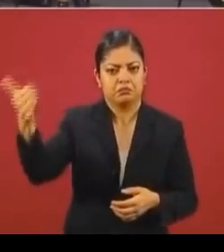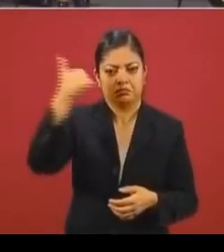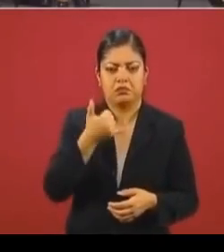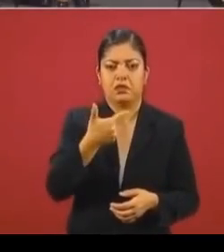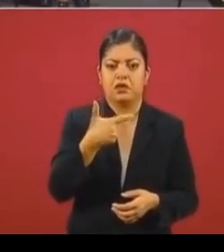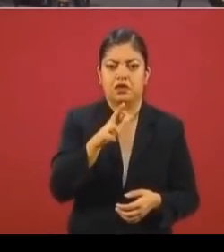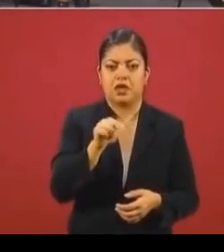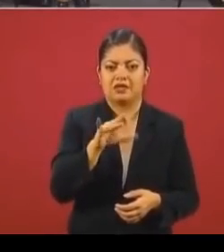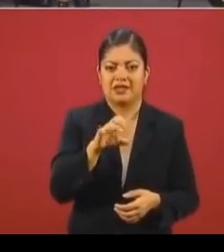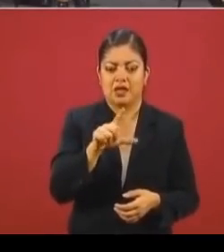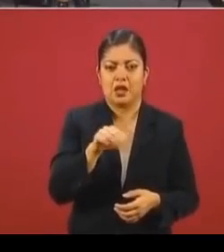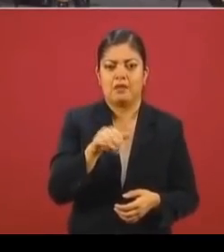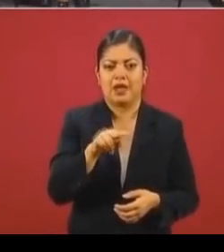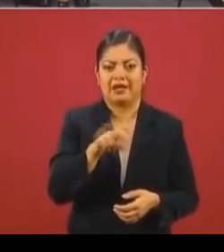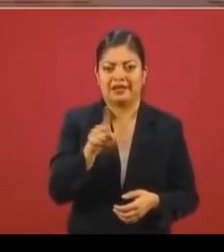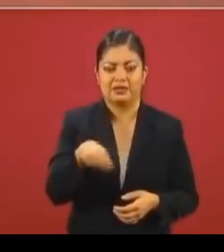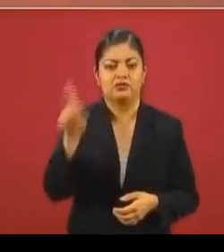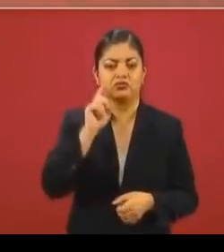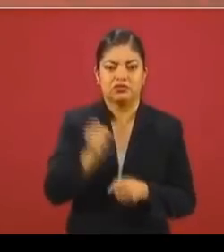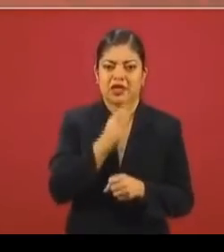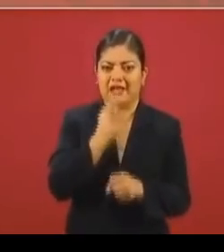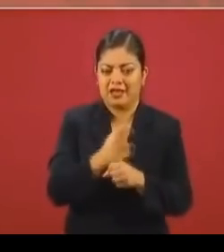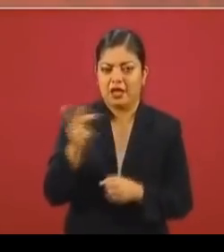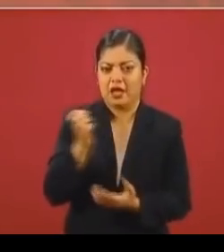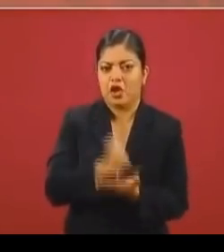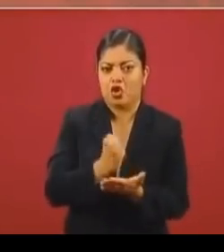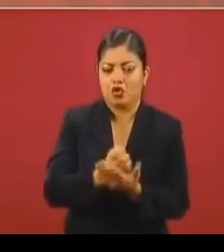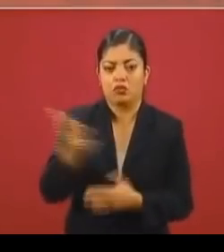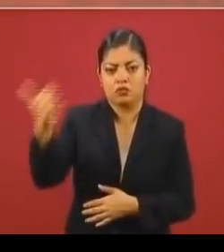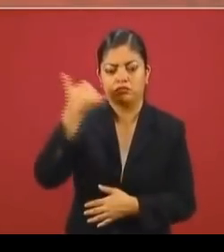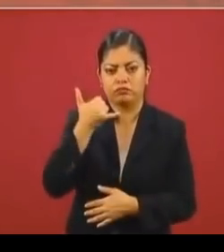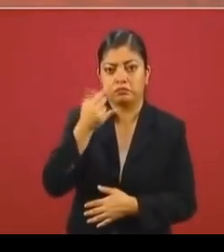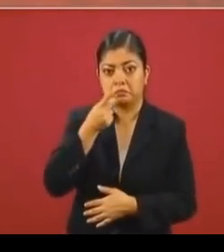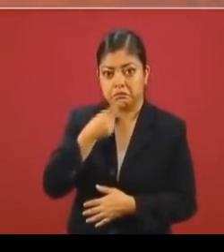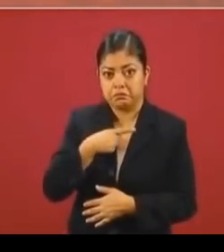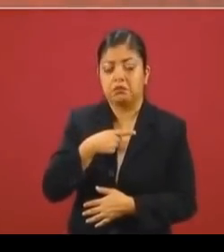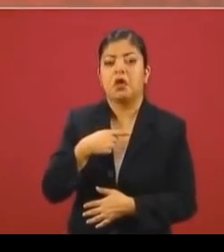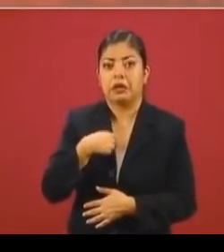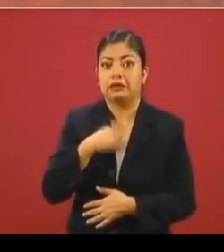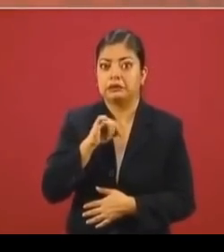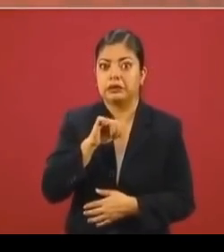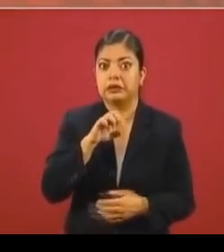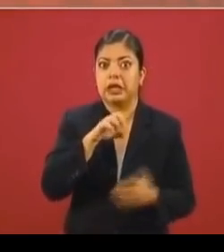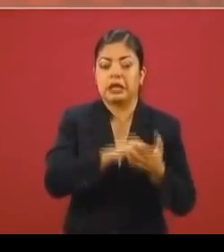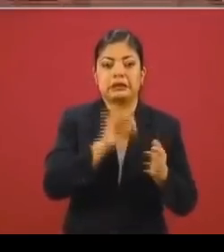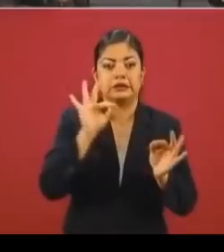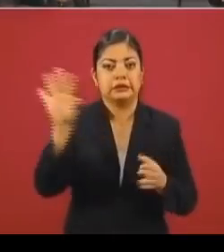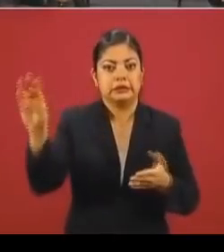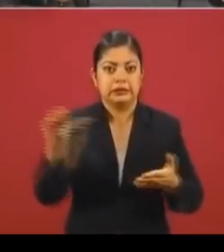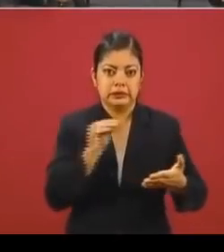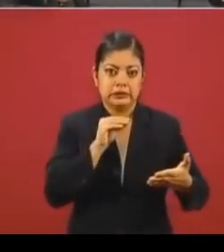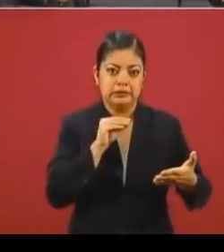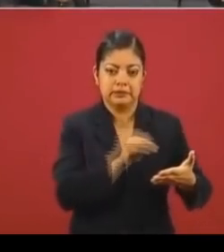Márquez, secretaria de Economía, para decirme, y lo puse, alcancé a ponerlo,